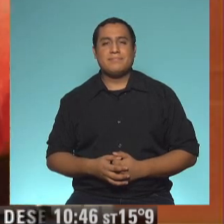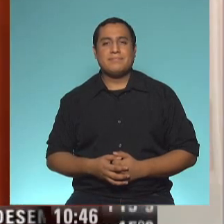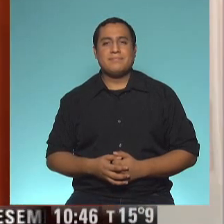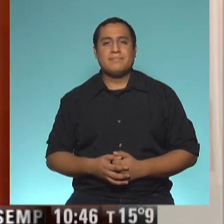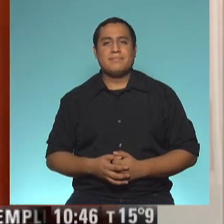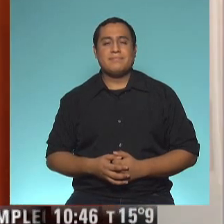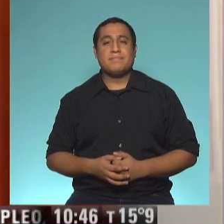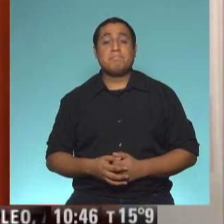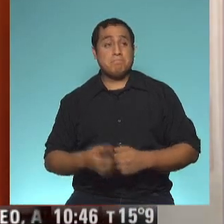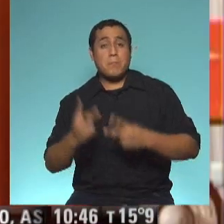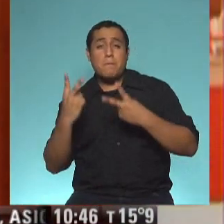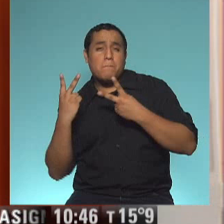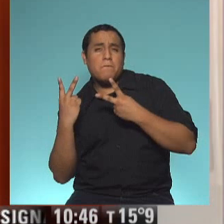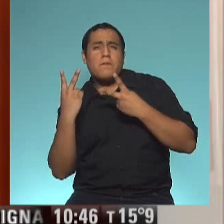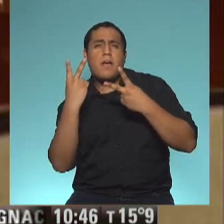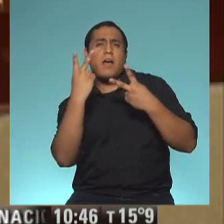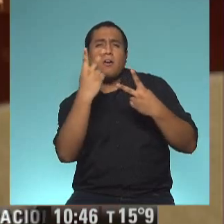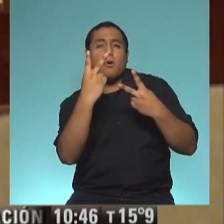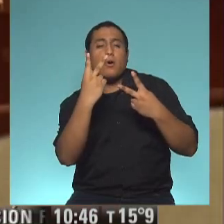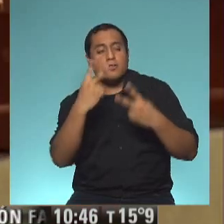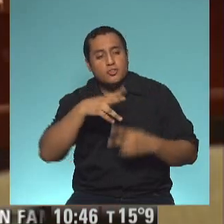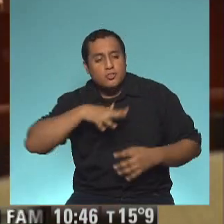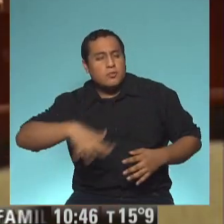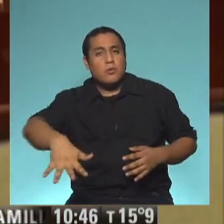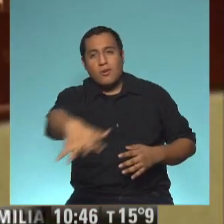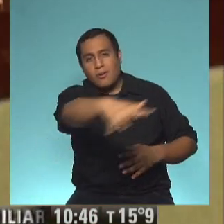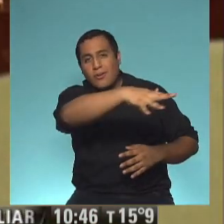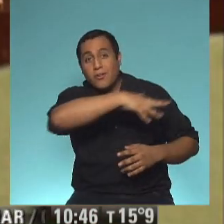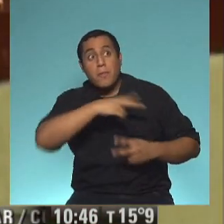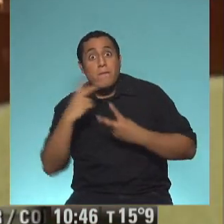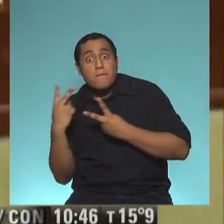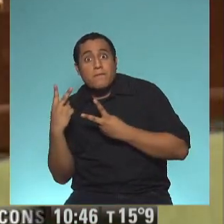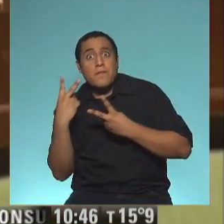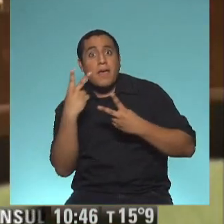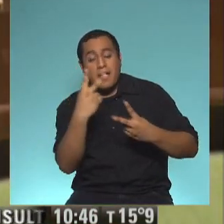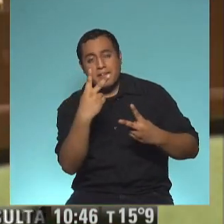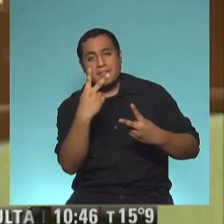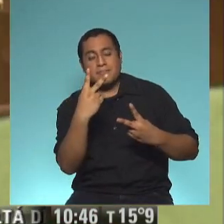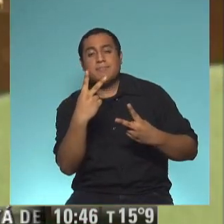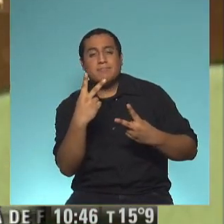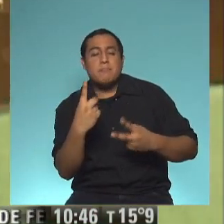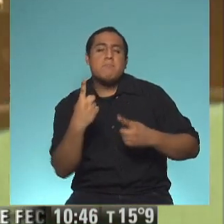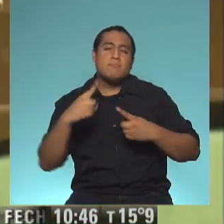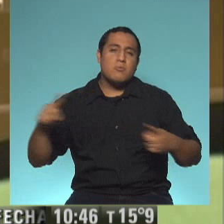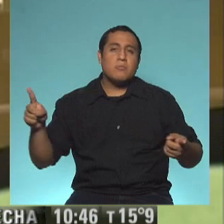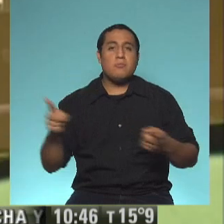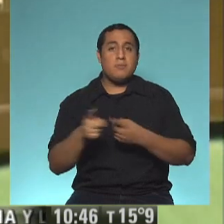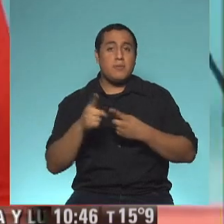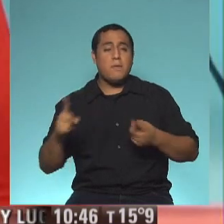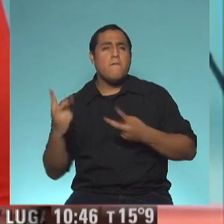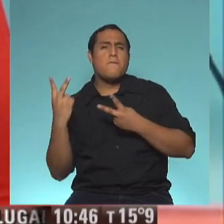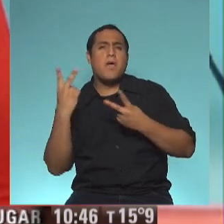viajo hacia tierra adentro llevo un equipaje a puro cuento